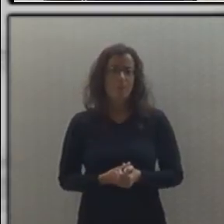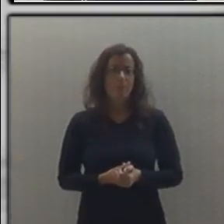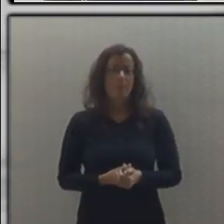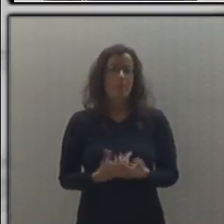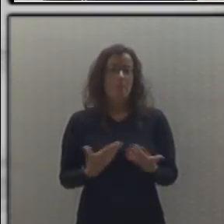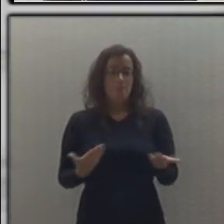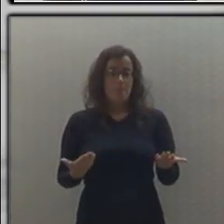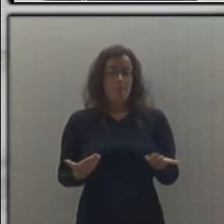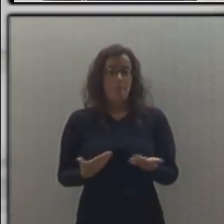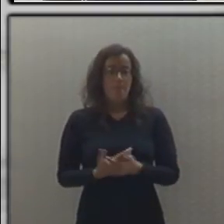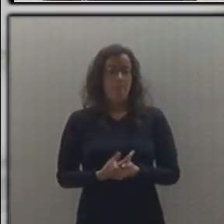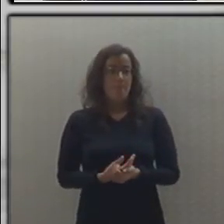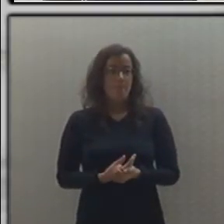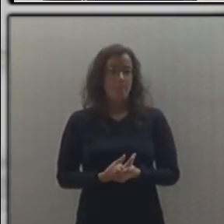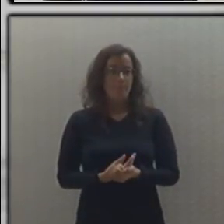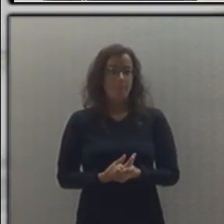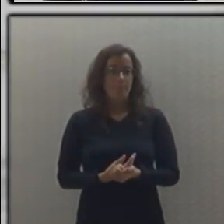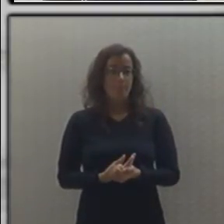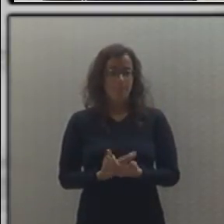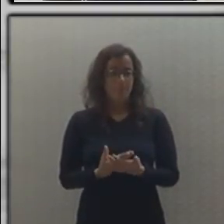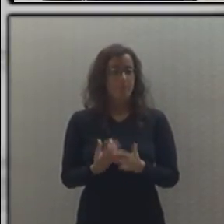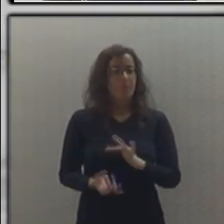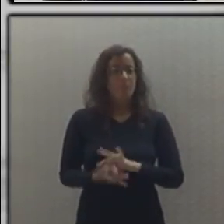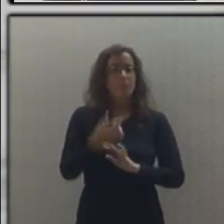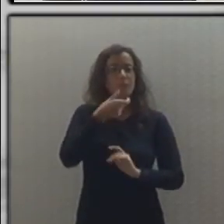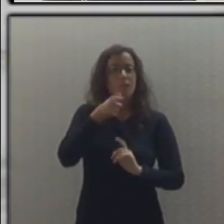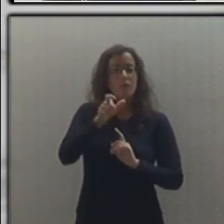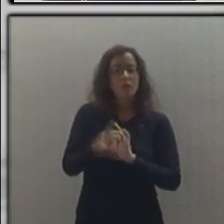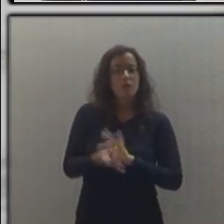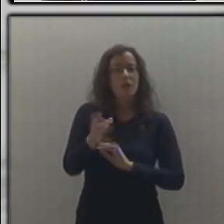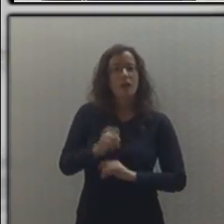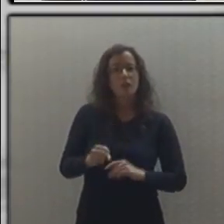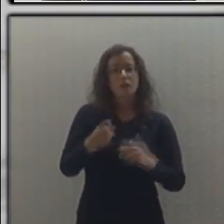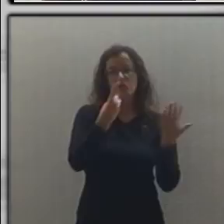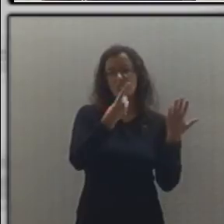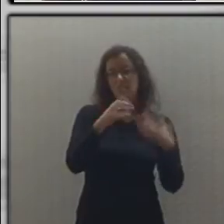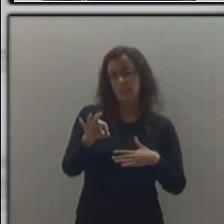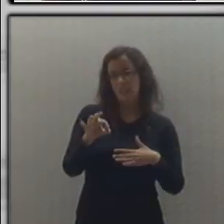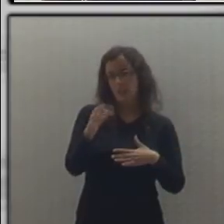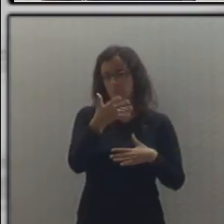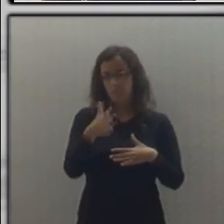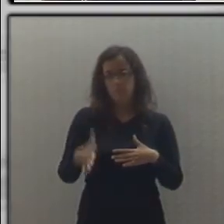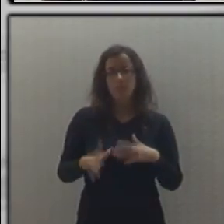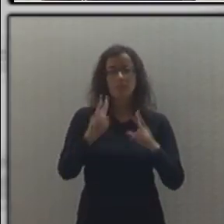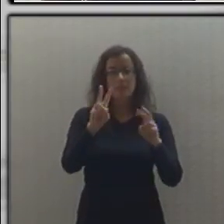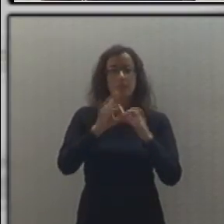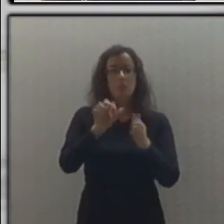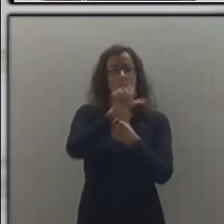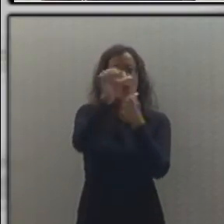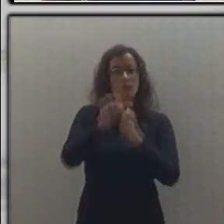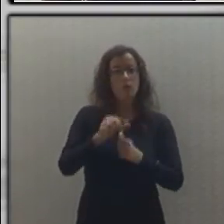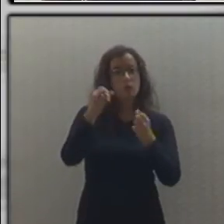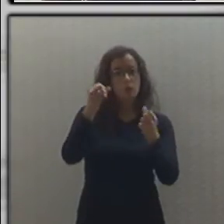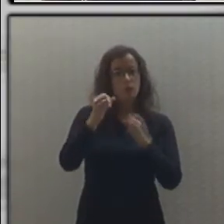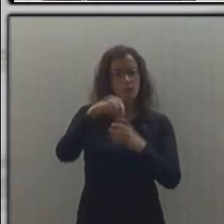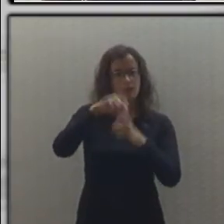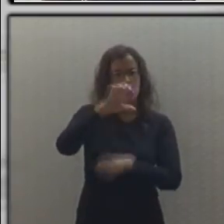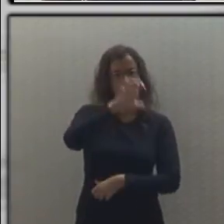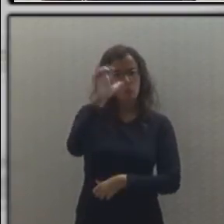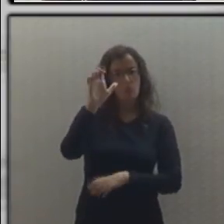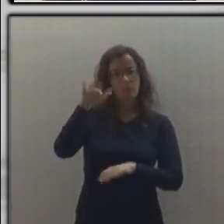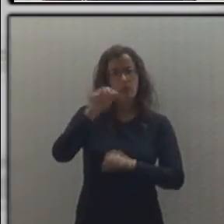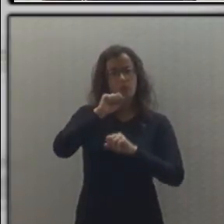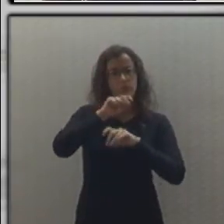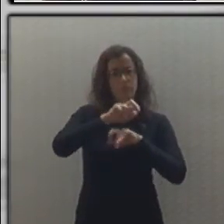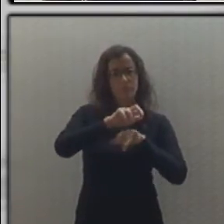Bueno, el origen surge en los años 60-70 como una alternativa a los modelos institucionales en Europa, se ha ido extendiendo por todo el